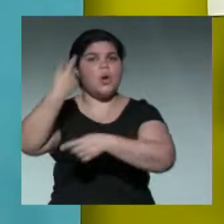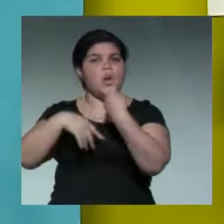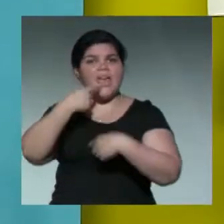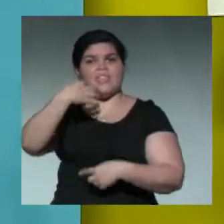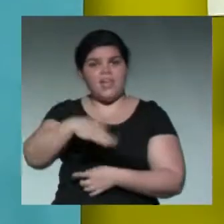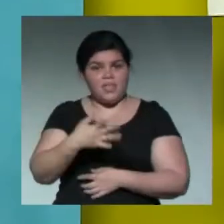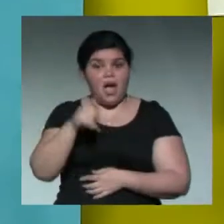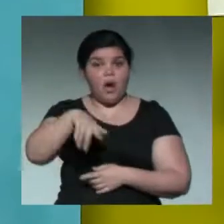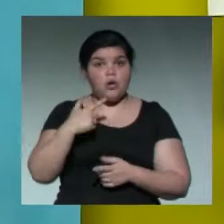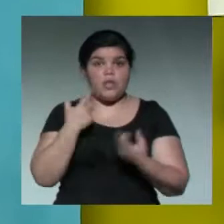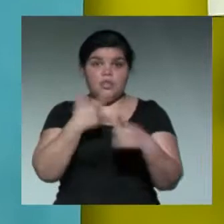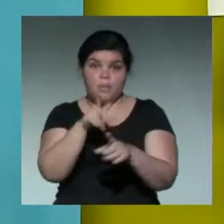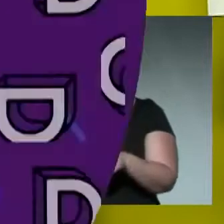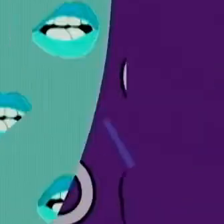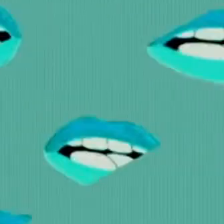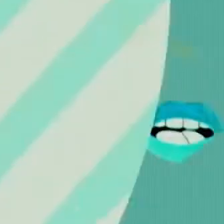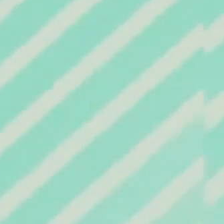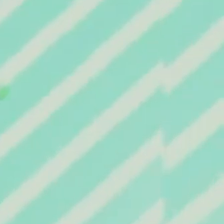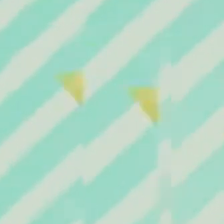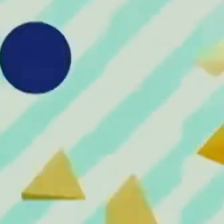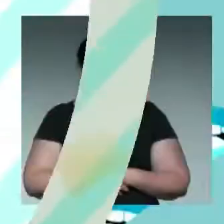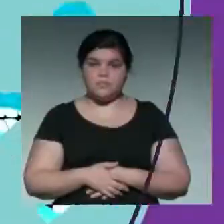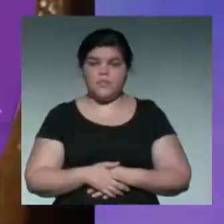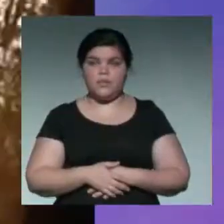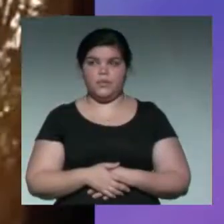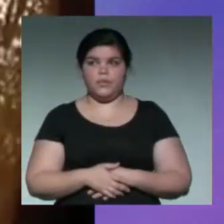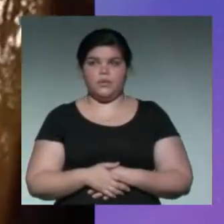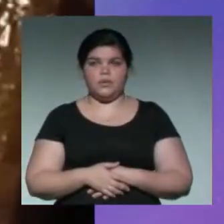empezar así, Distintos Parecidos.